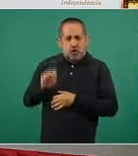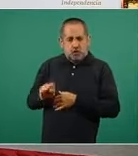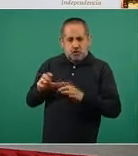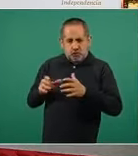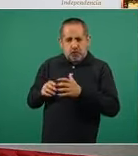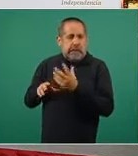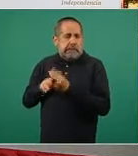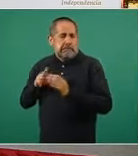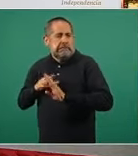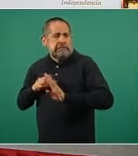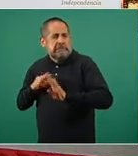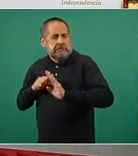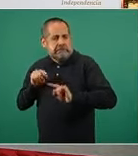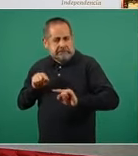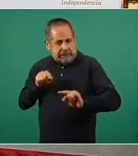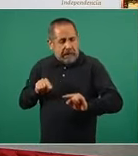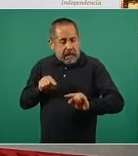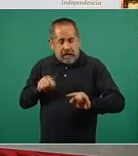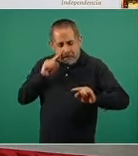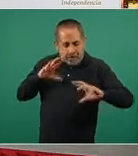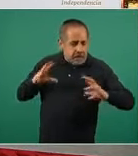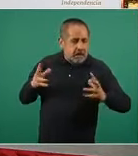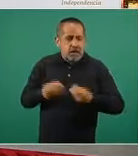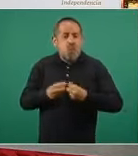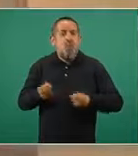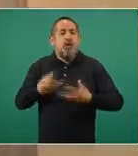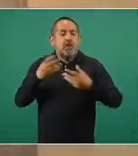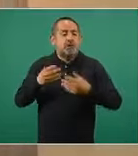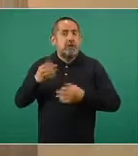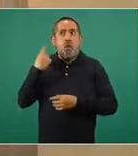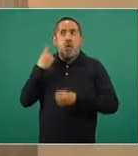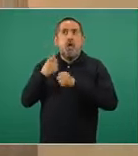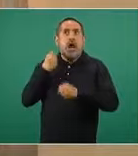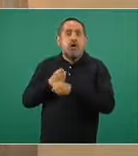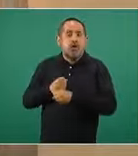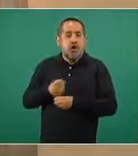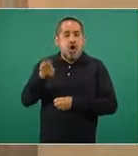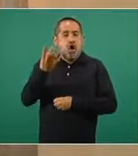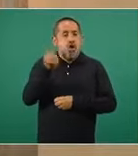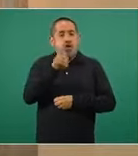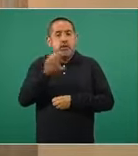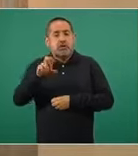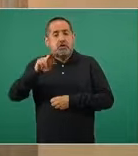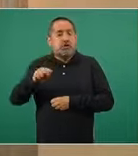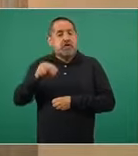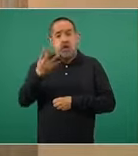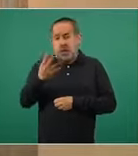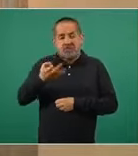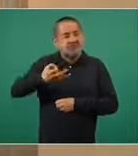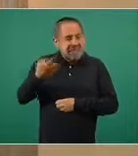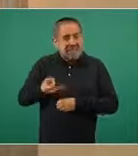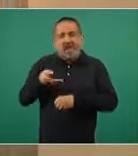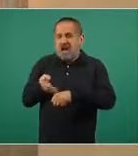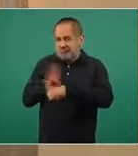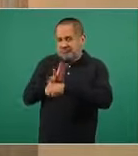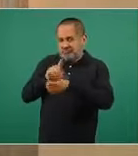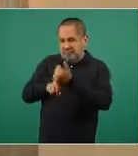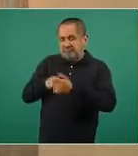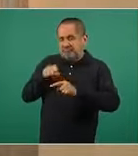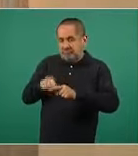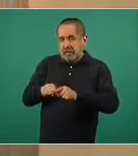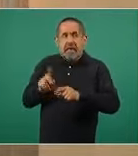paso migratorio, pues se han confirmado o se confirmaron durante el año pasado 984. Esto con un corte hasta